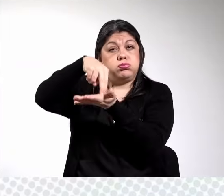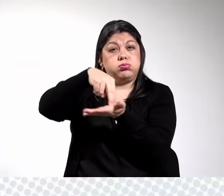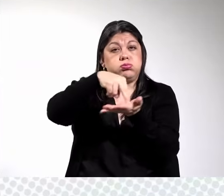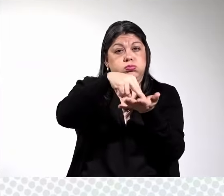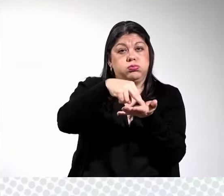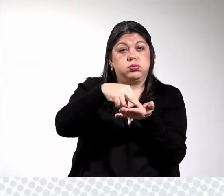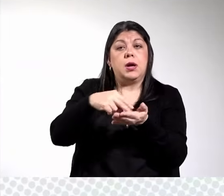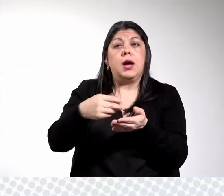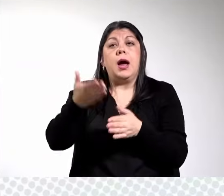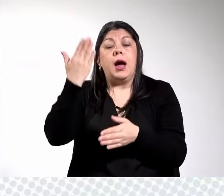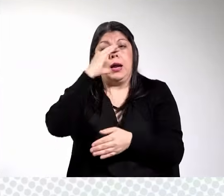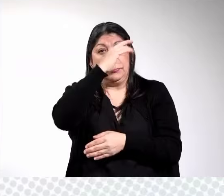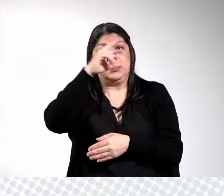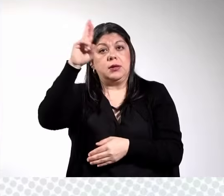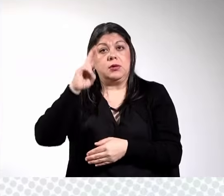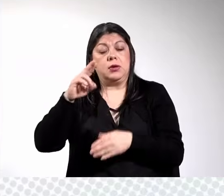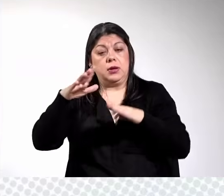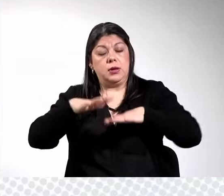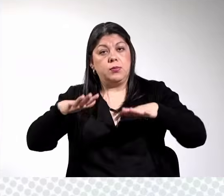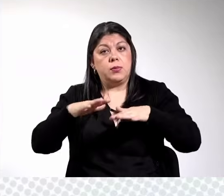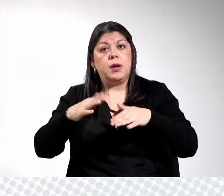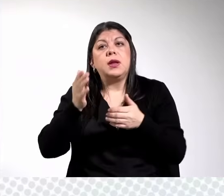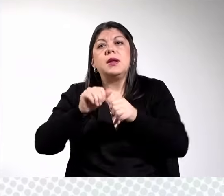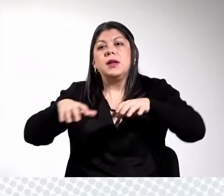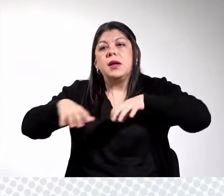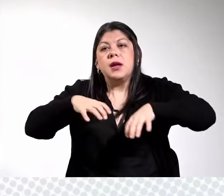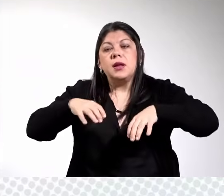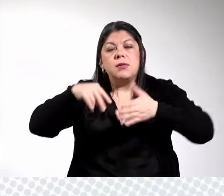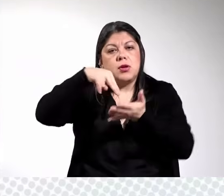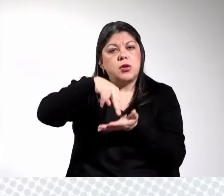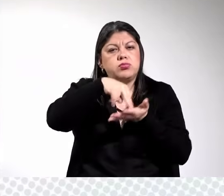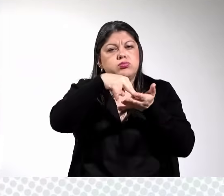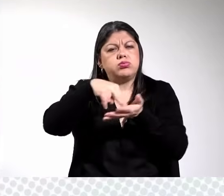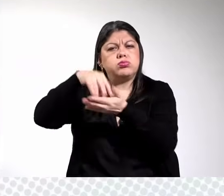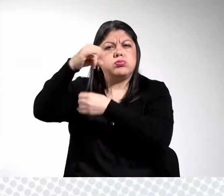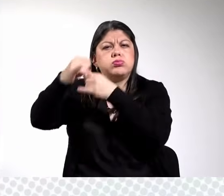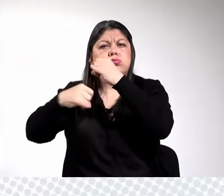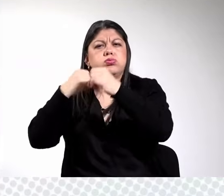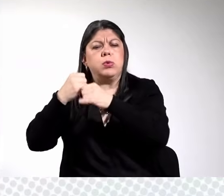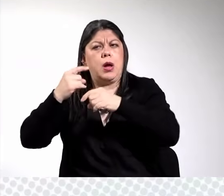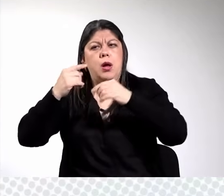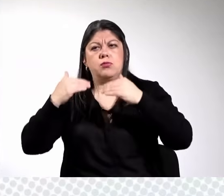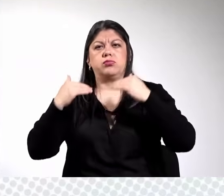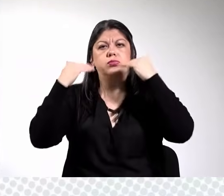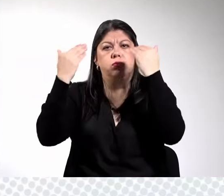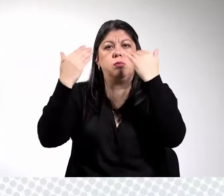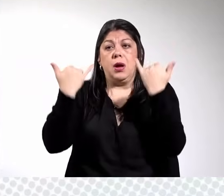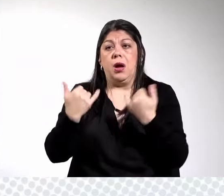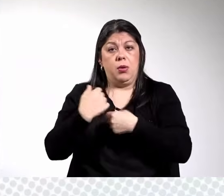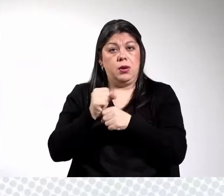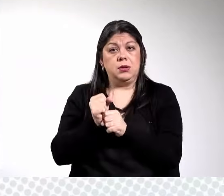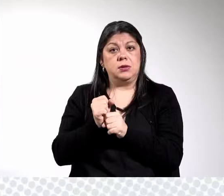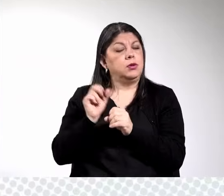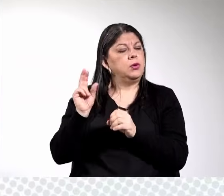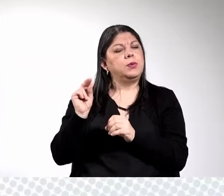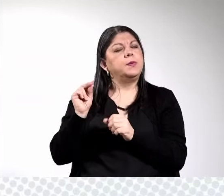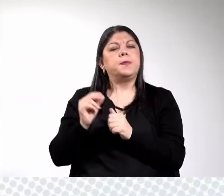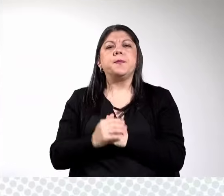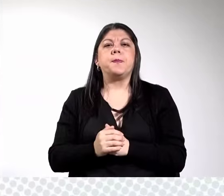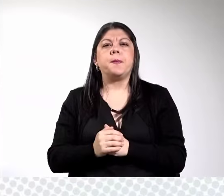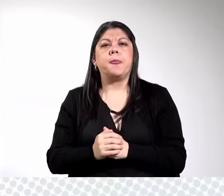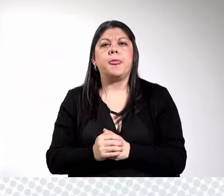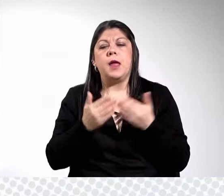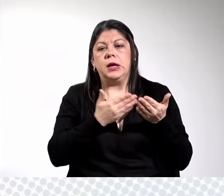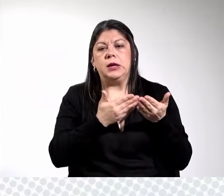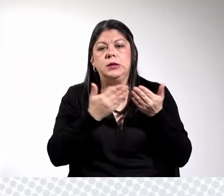hacía acá eventos de surf internacionales de primer nivel. ¿Hoy los hace? No. Se los